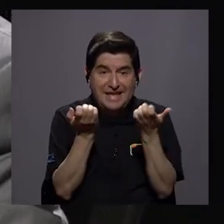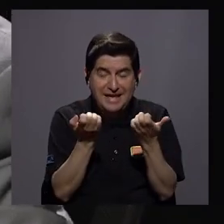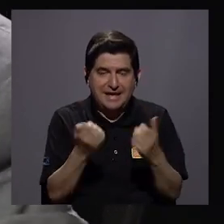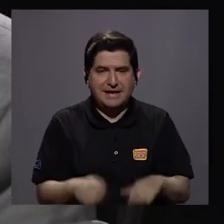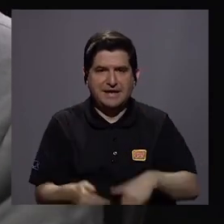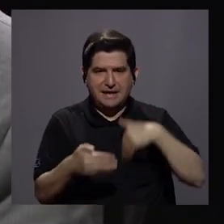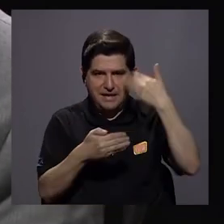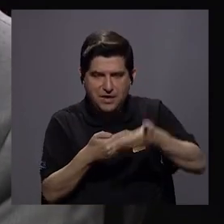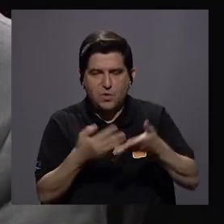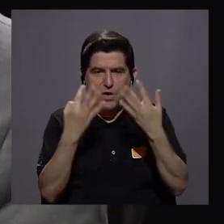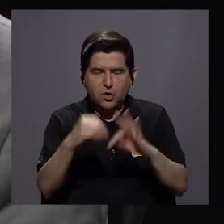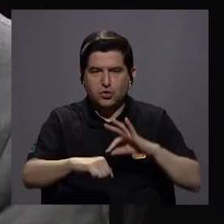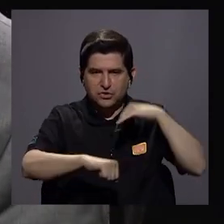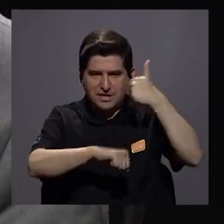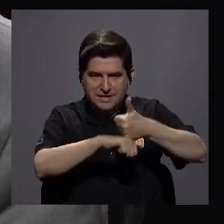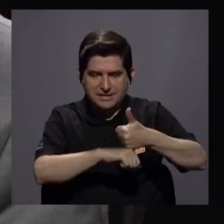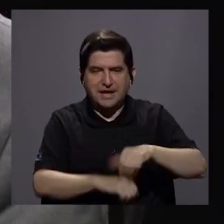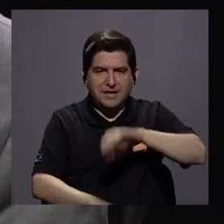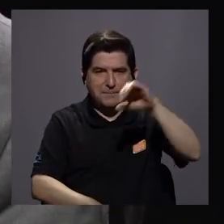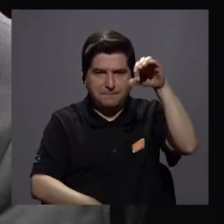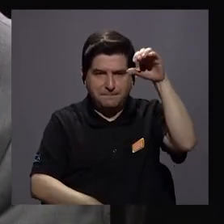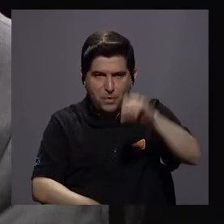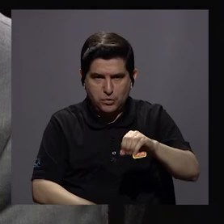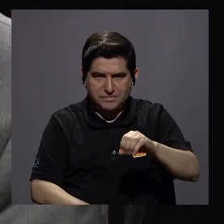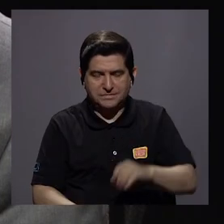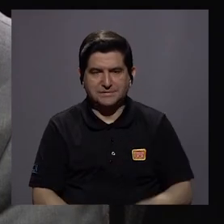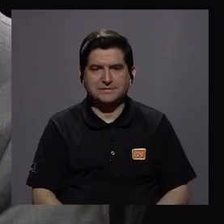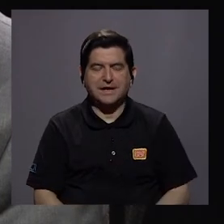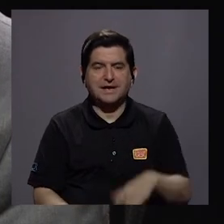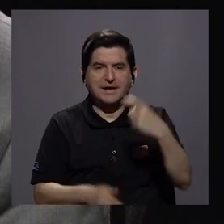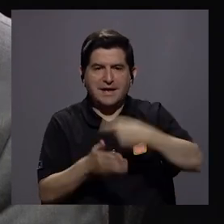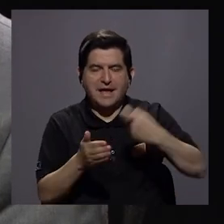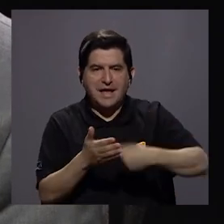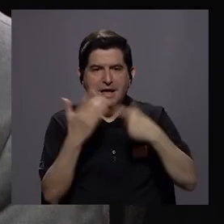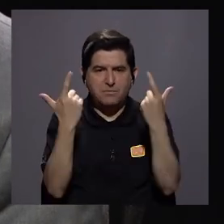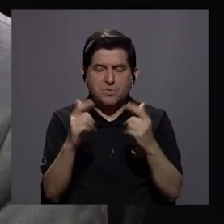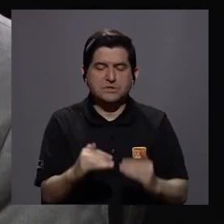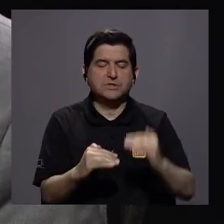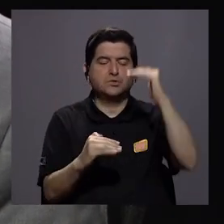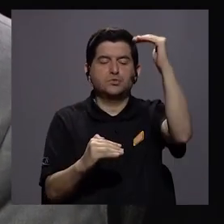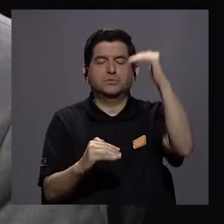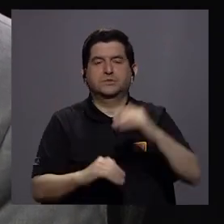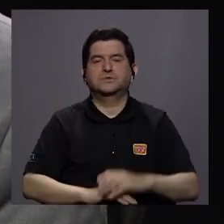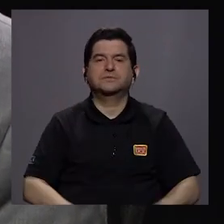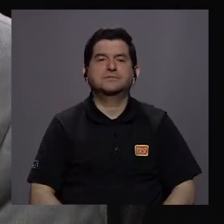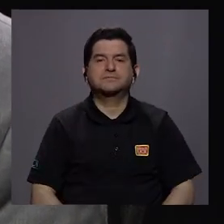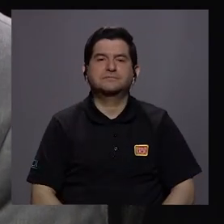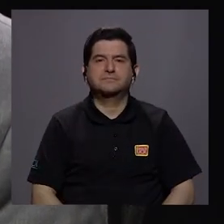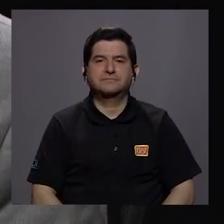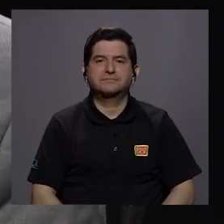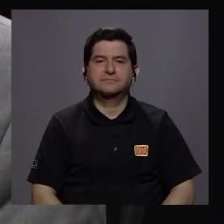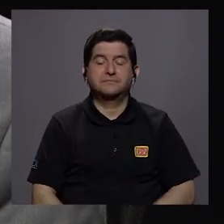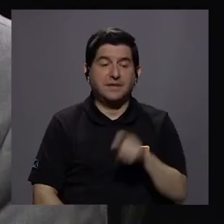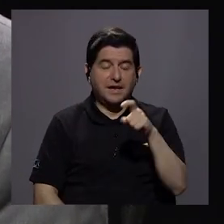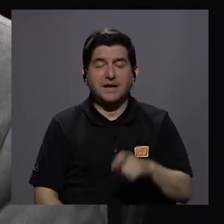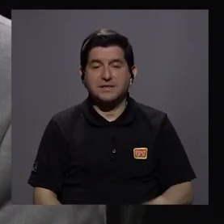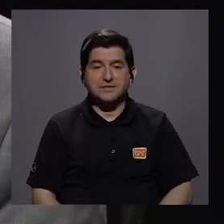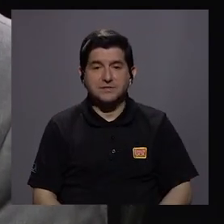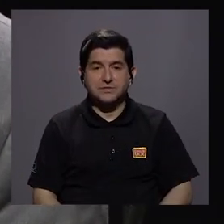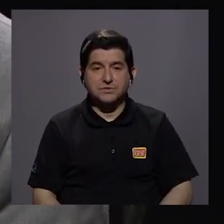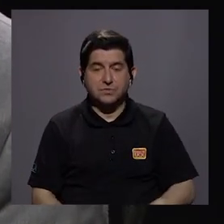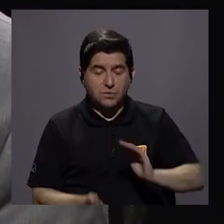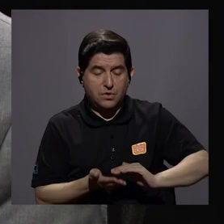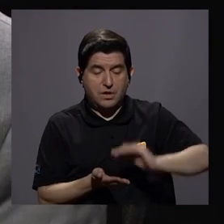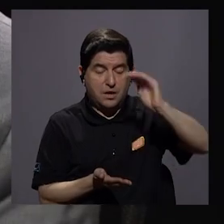en el otro aspecto es tratar de fijar unas tasas del impuesto sobre la renta mayores, unas tasas de impuestos